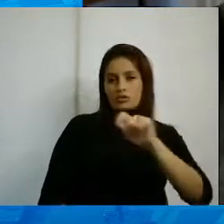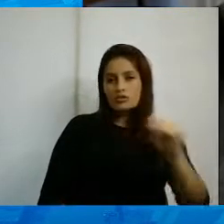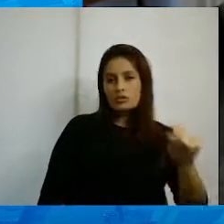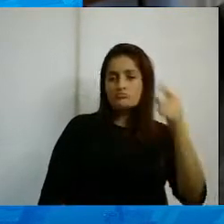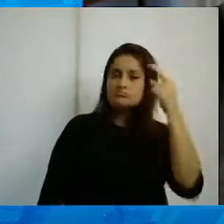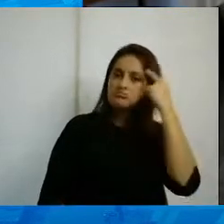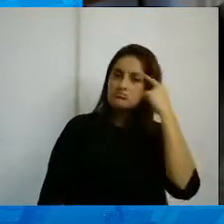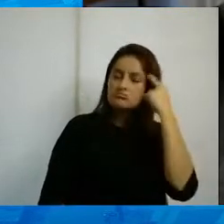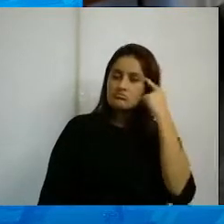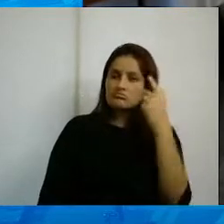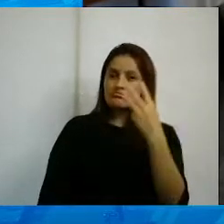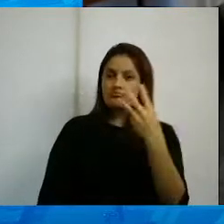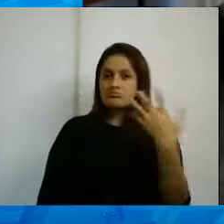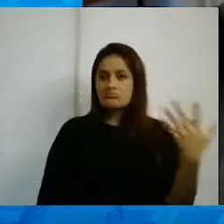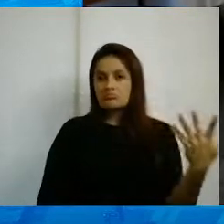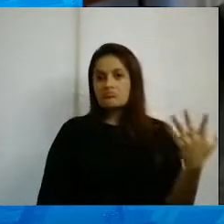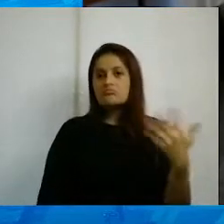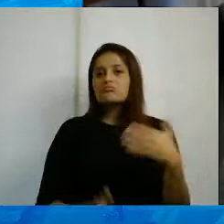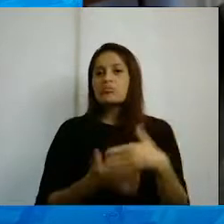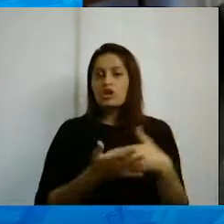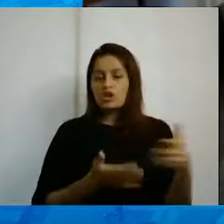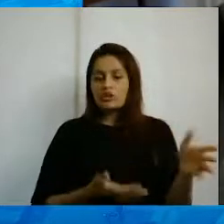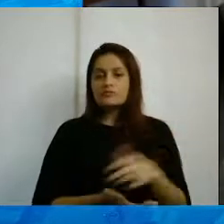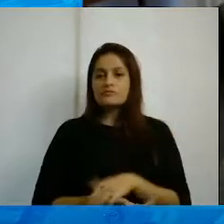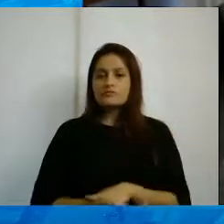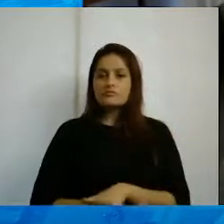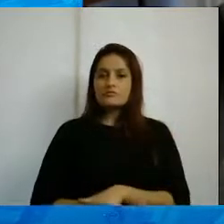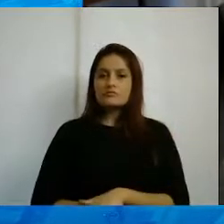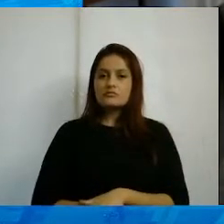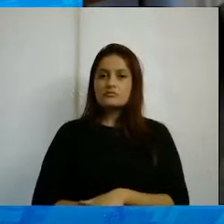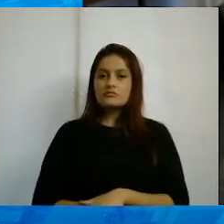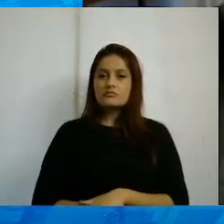referencia. Que no es malo, está no bueno, bien. 50%, sí.